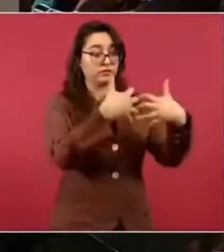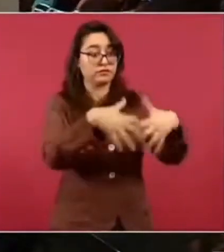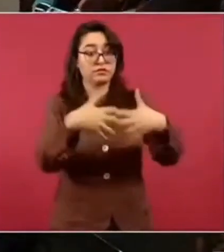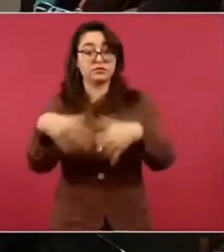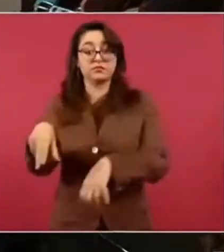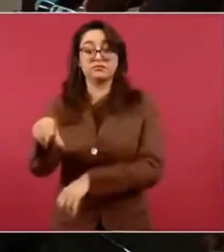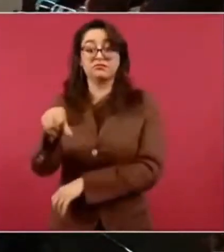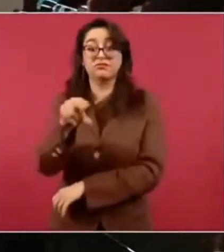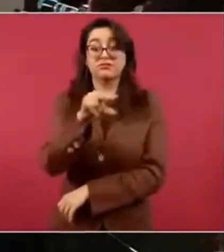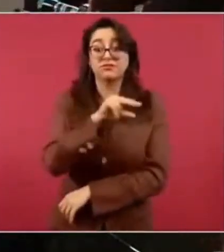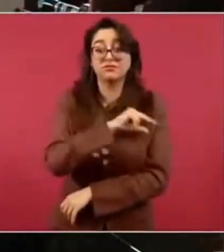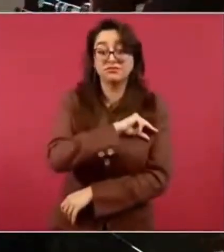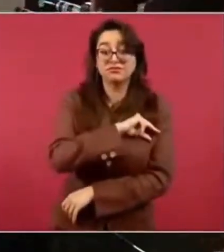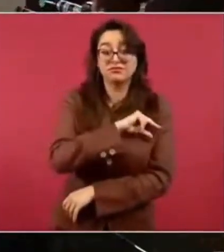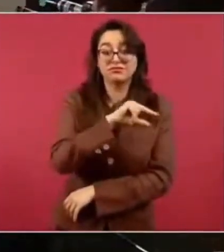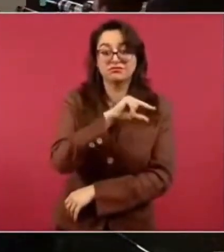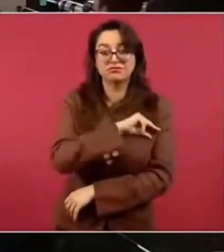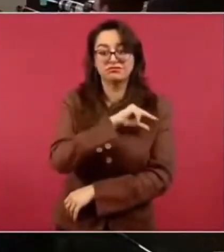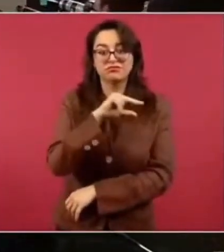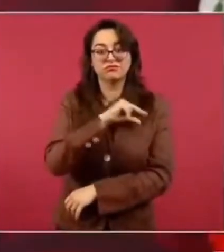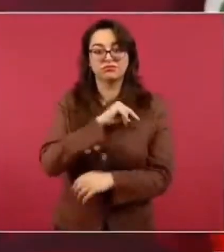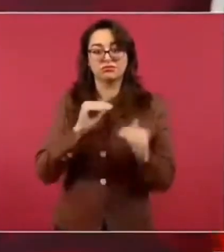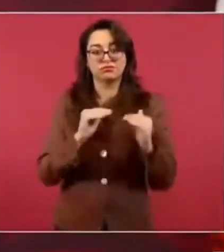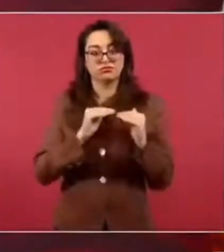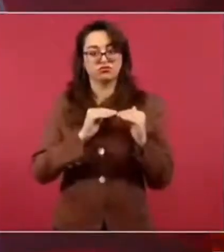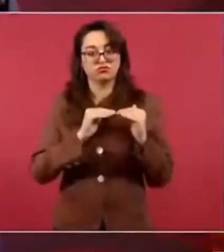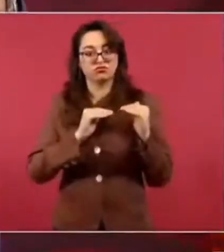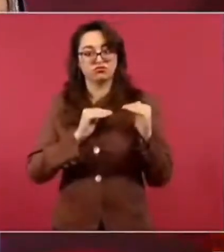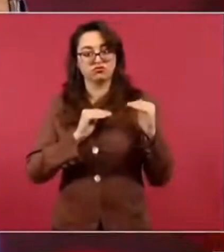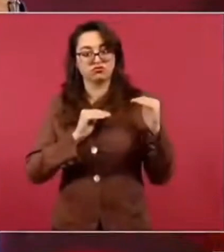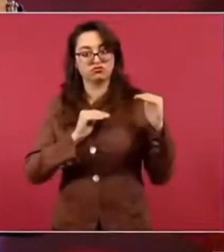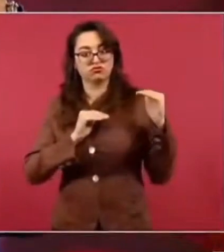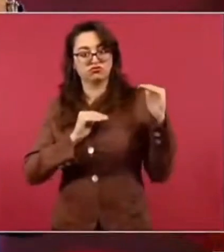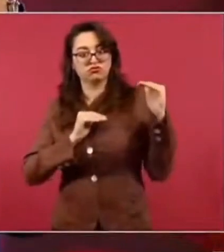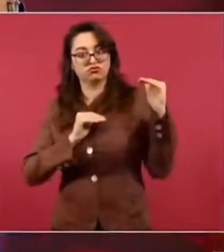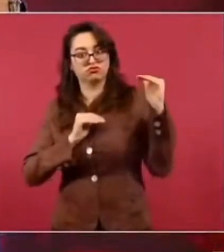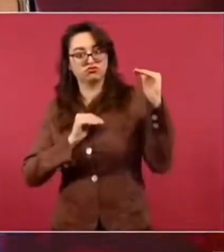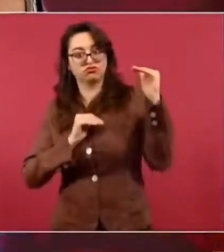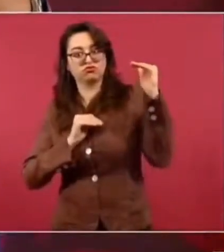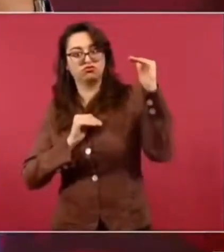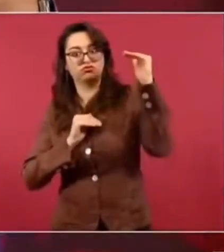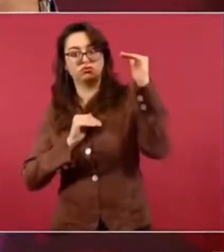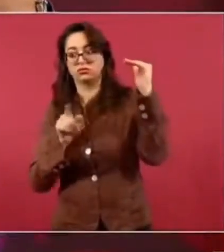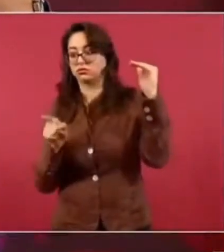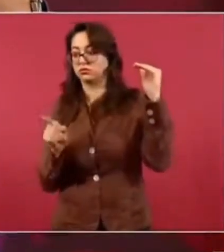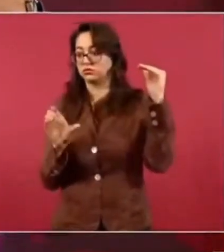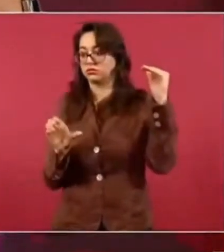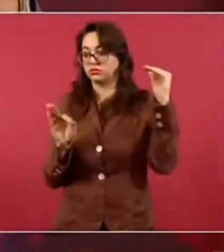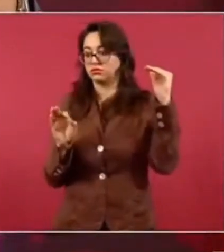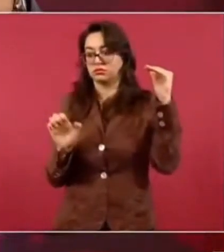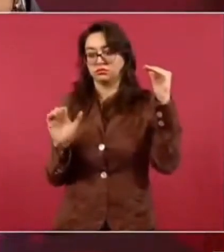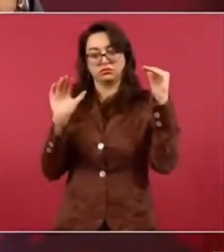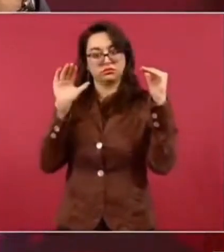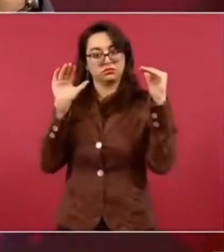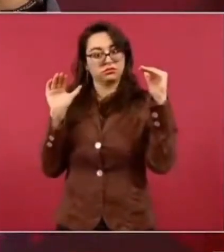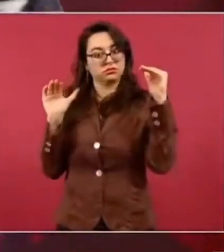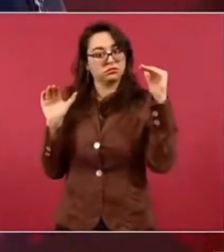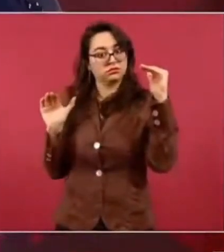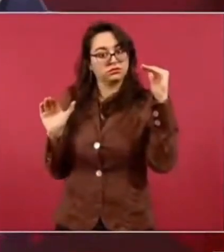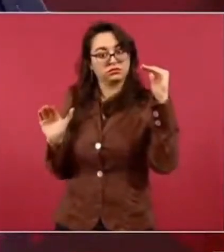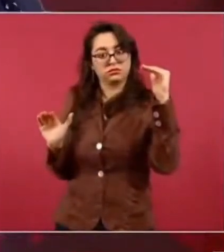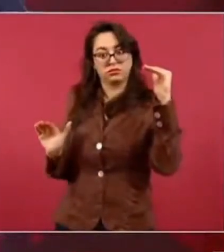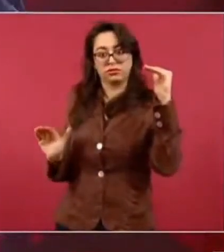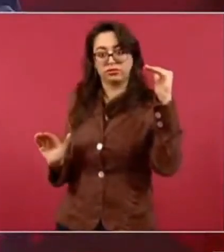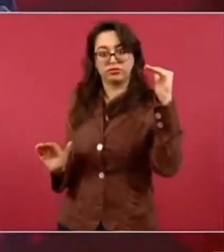plantas particulares, pues fue cambiando la proporción